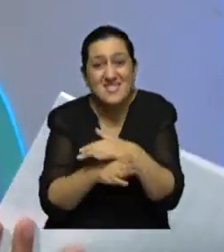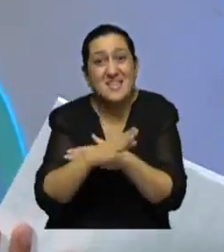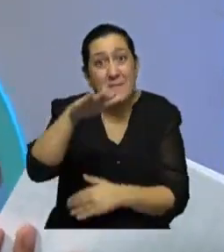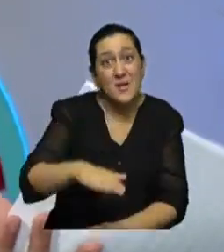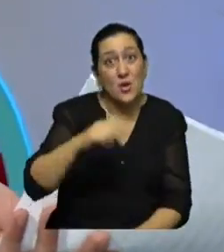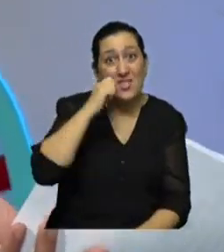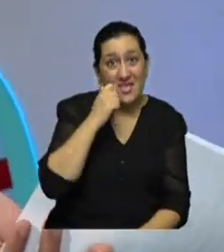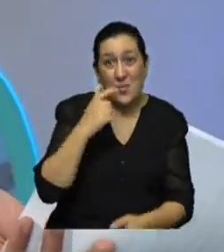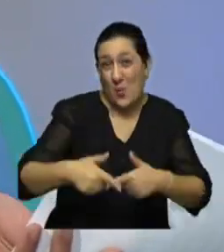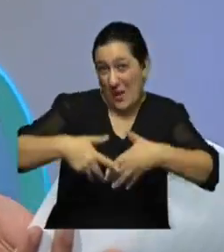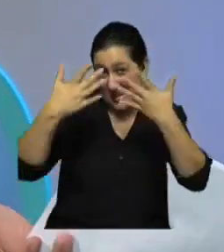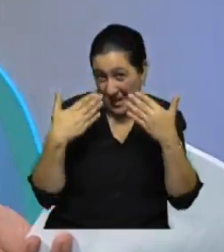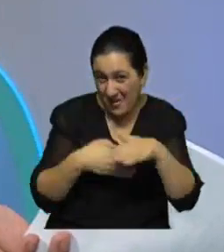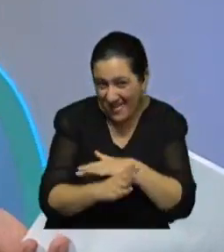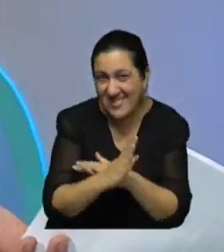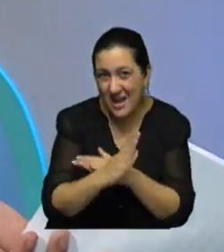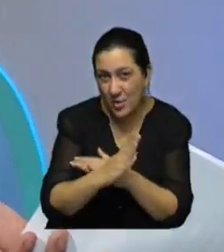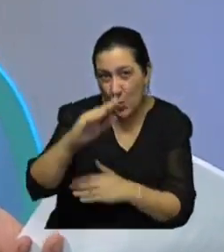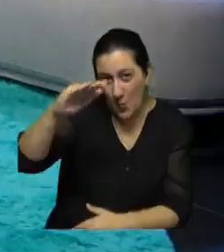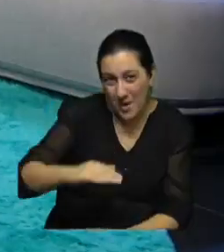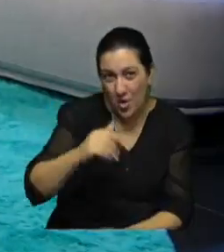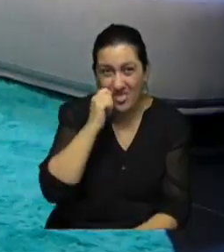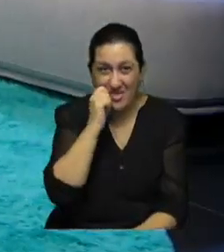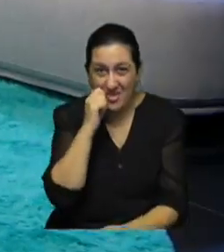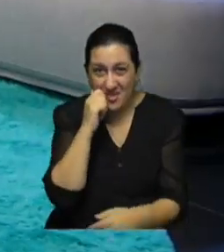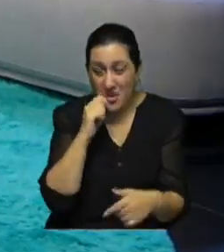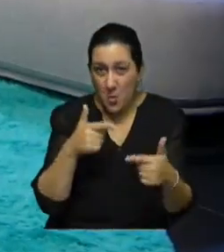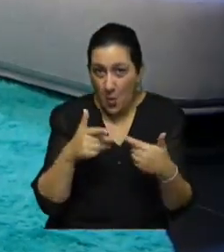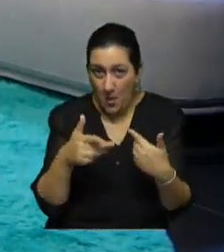¿Cualquiera puede ir con un menor a un hotel de alta rotatividad y no pasa nada?